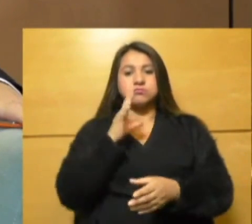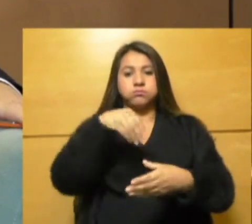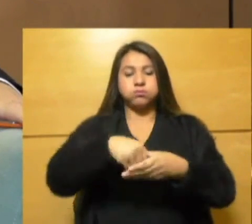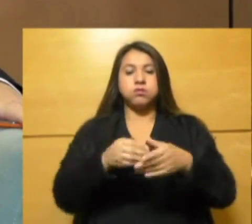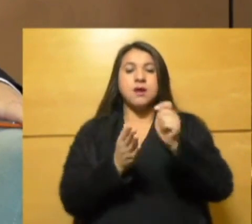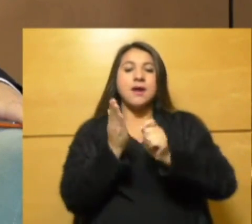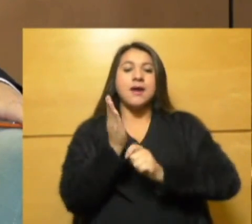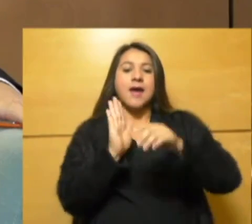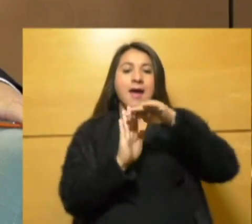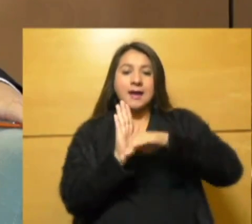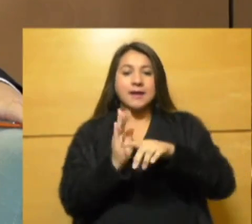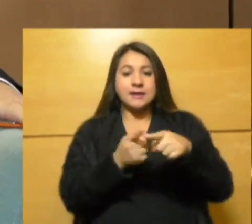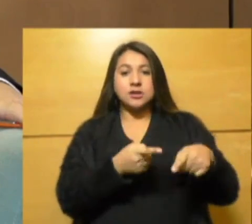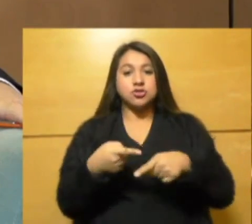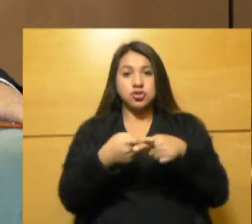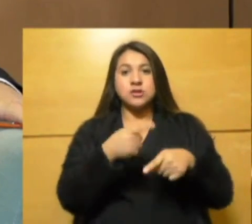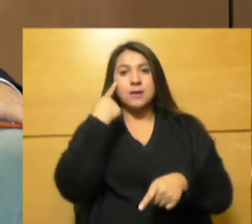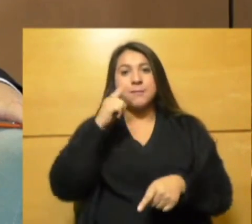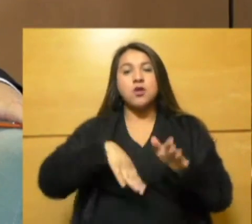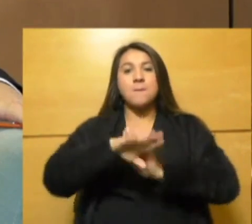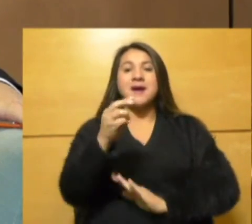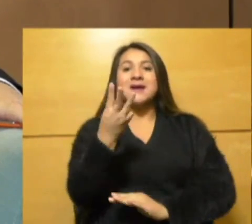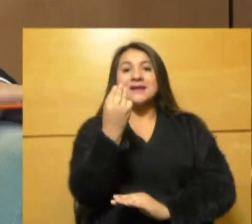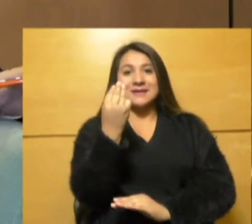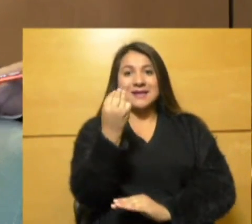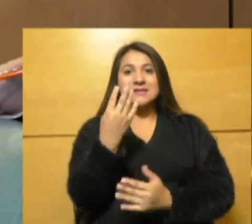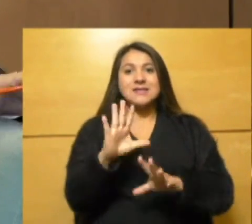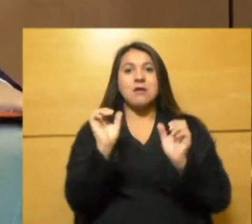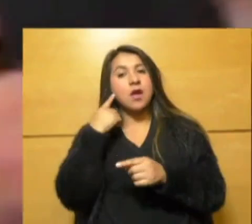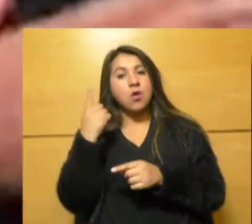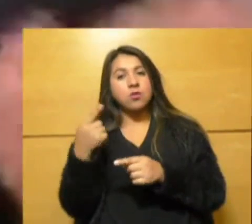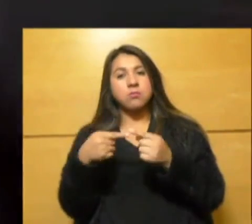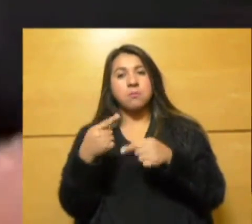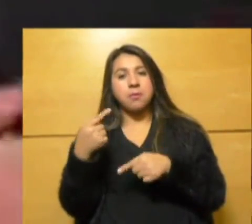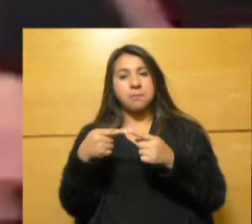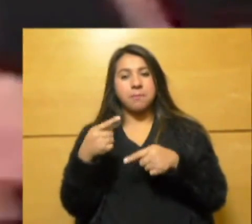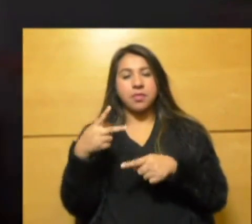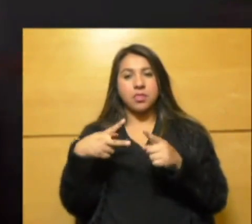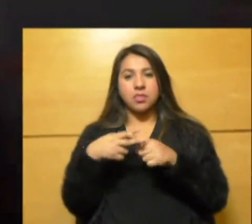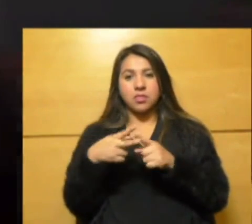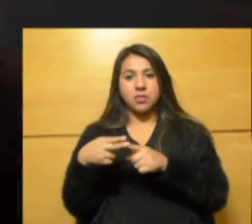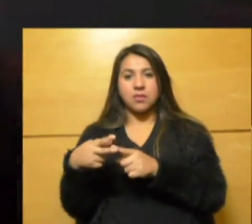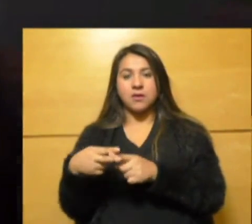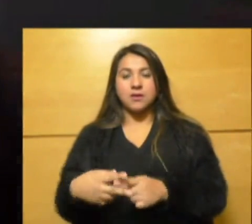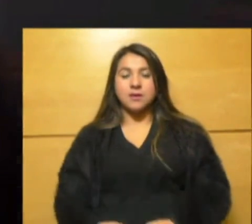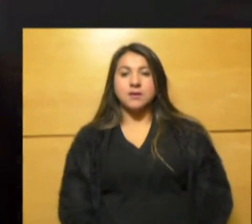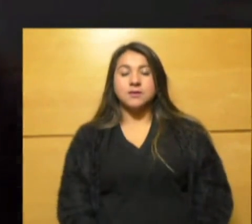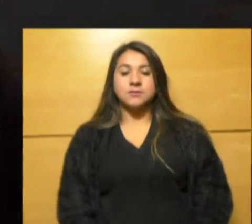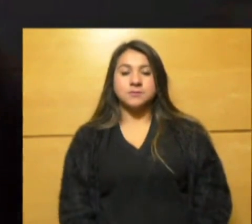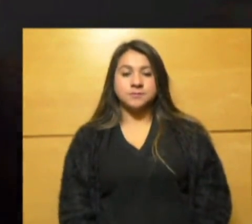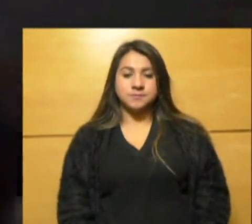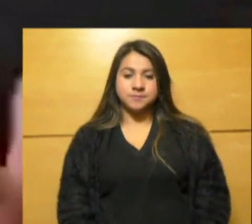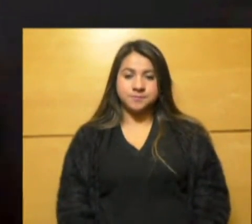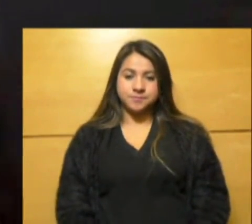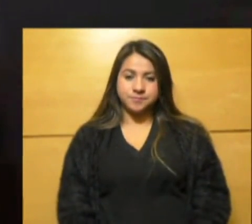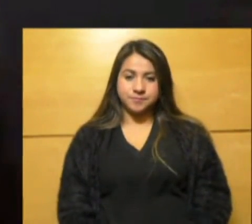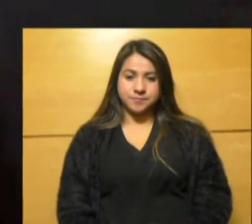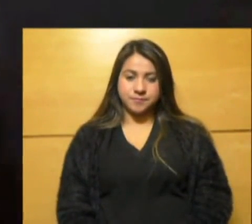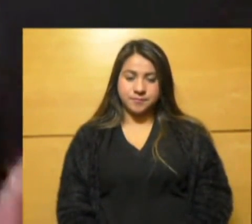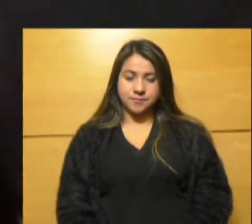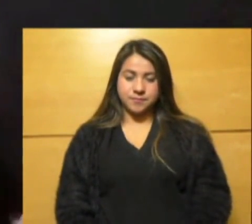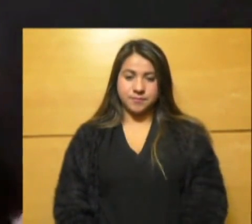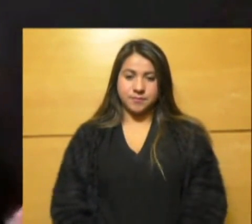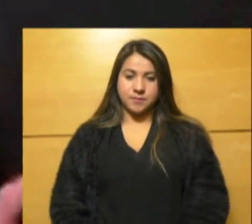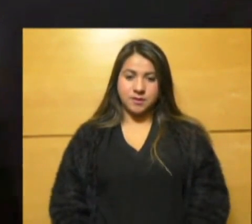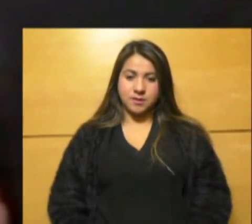esta agenda social, pero son más de 13 las que ya están aprobadas. Por su parte, el senador Felipe Arboe reiteró la necesidad de